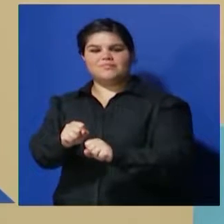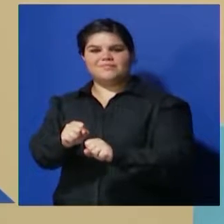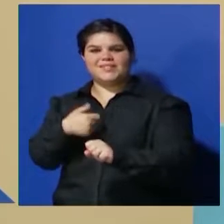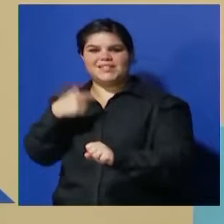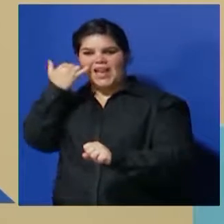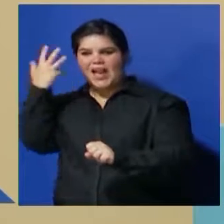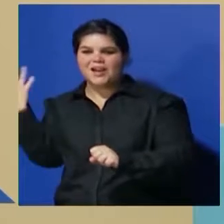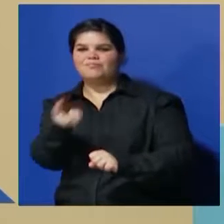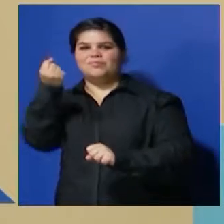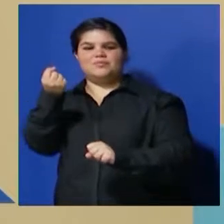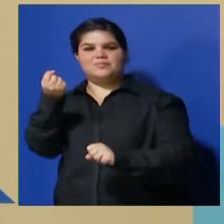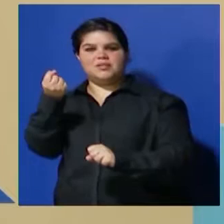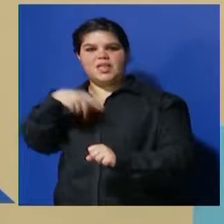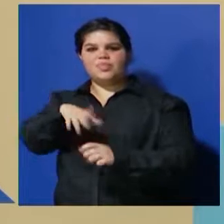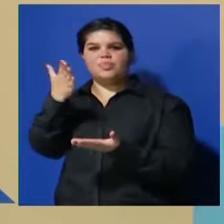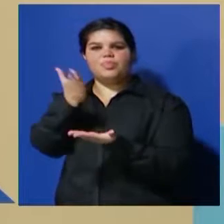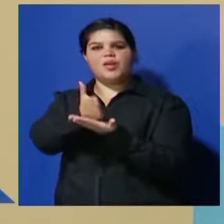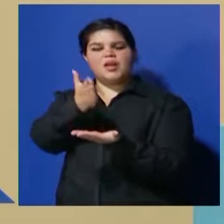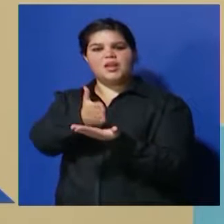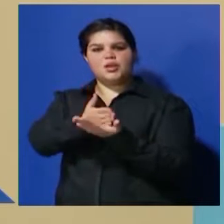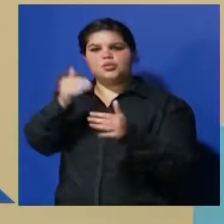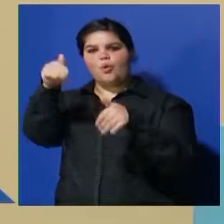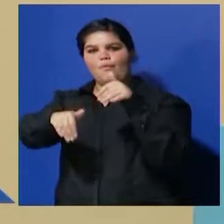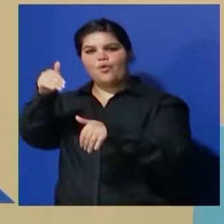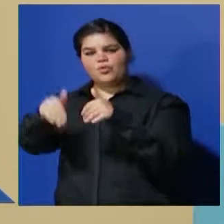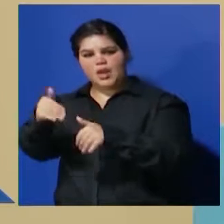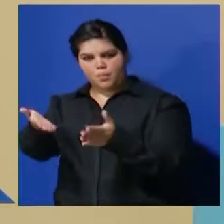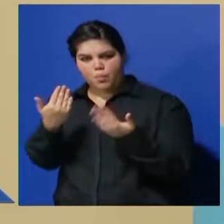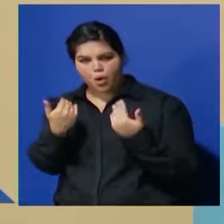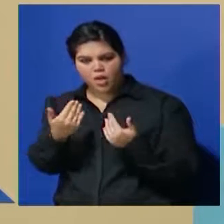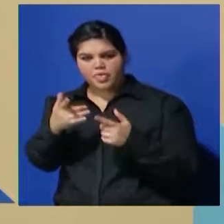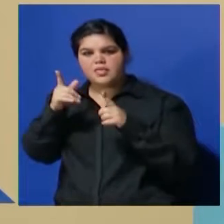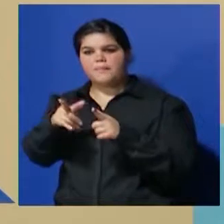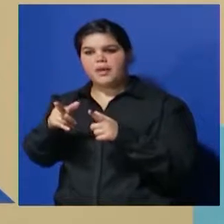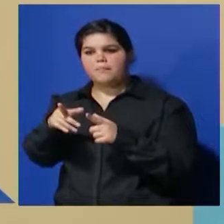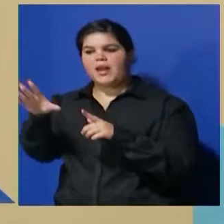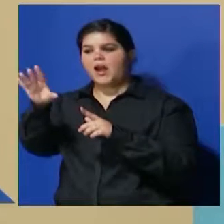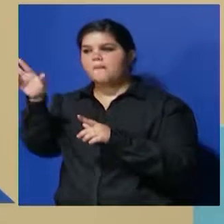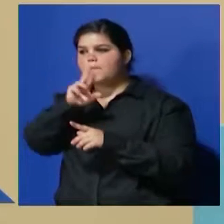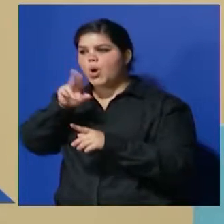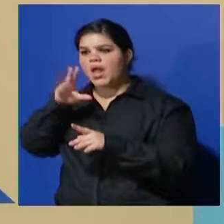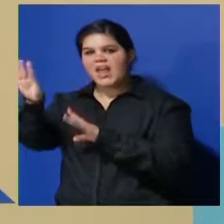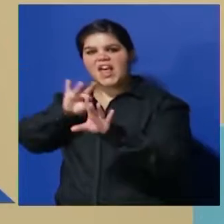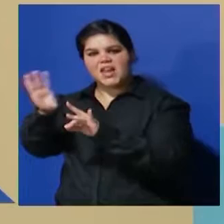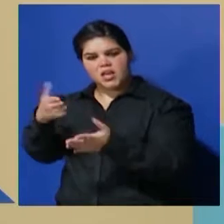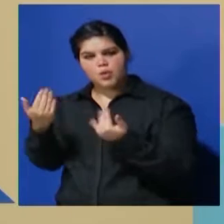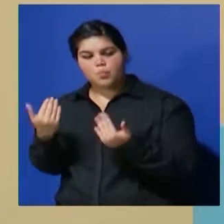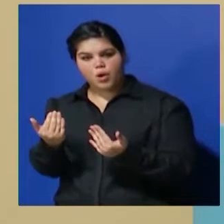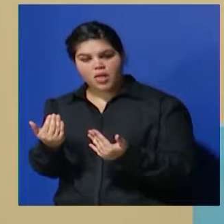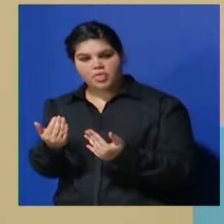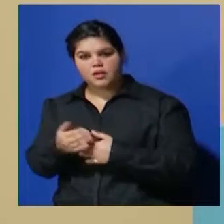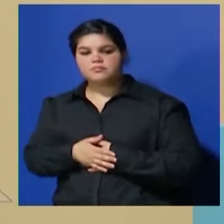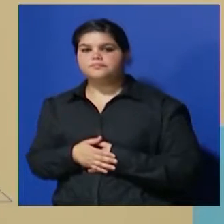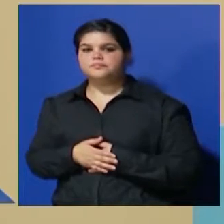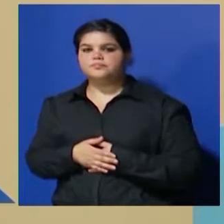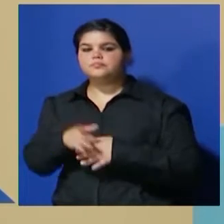dádiva, hemos conquistado los derechos para poder votar, para ser elegidas, el derecho